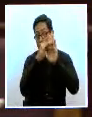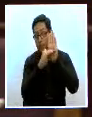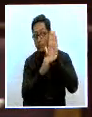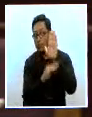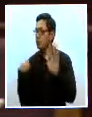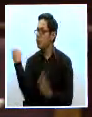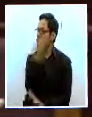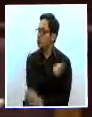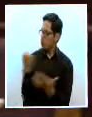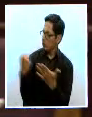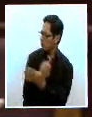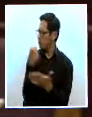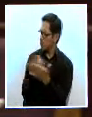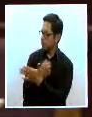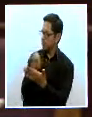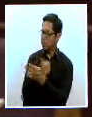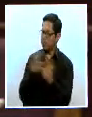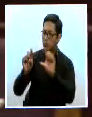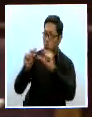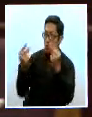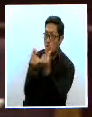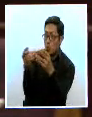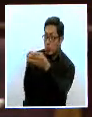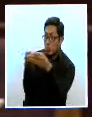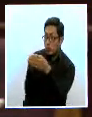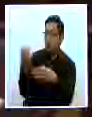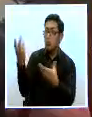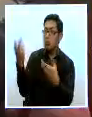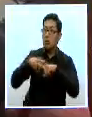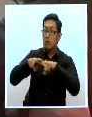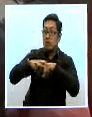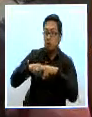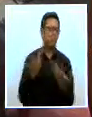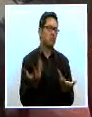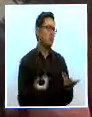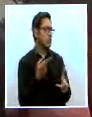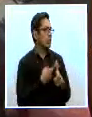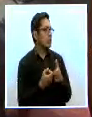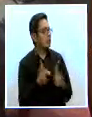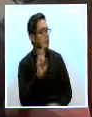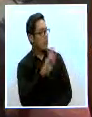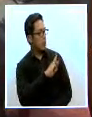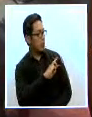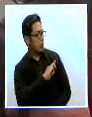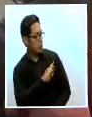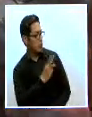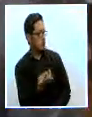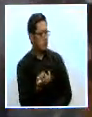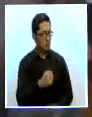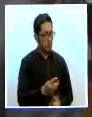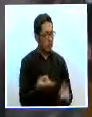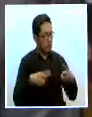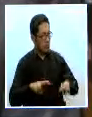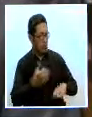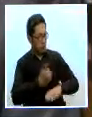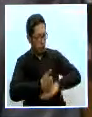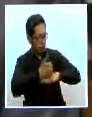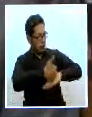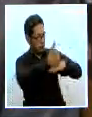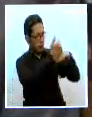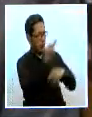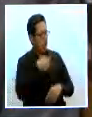gremial Y nosotros no queremos que esto se manipule Pero entonces es el municipio los concejales en el debate Los concejales le mintieron a la